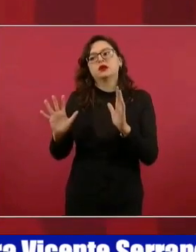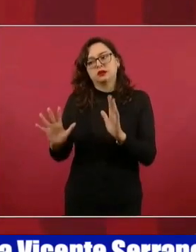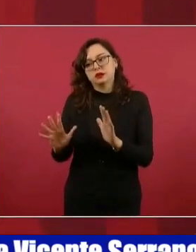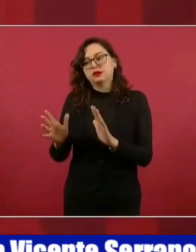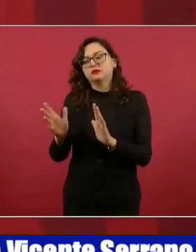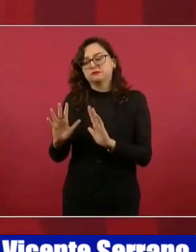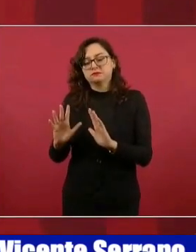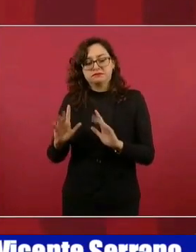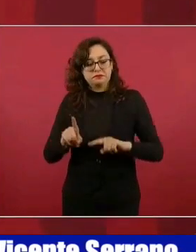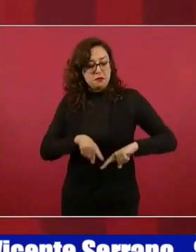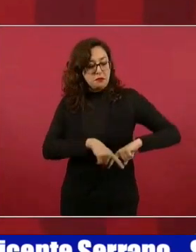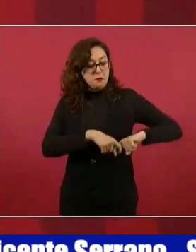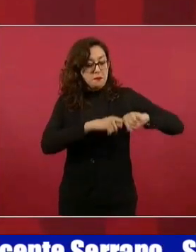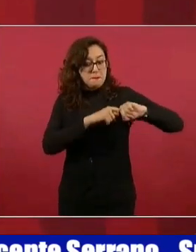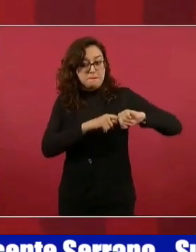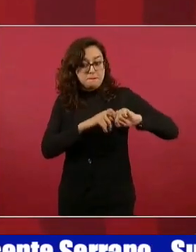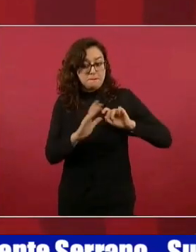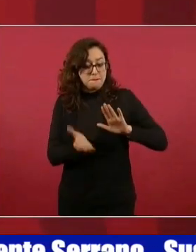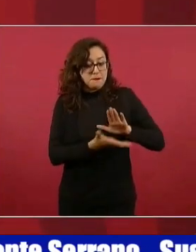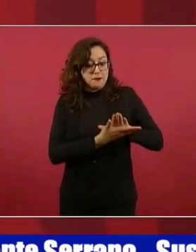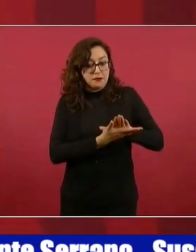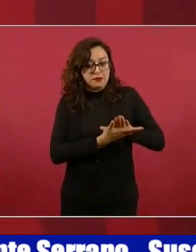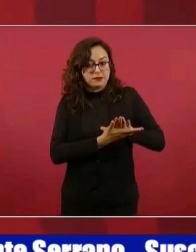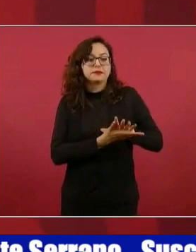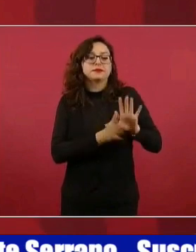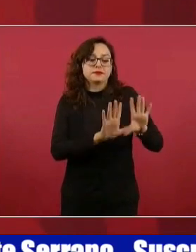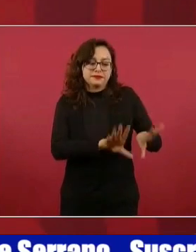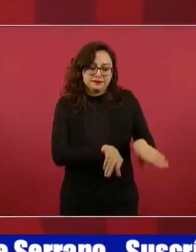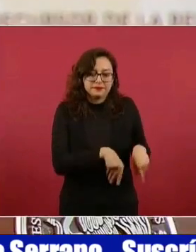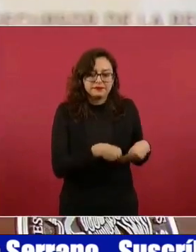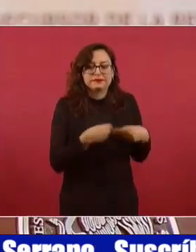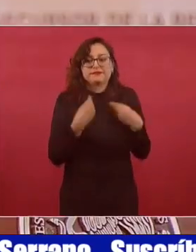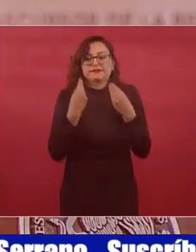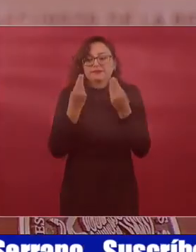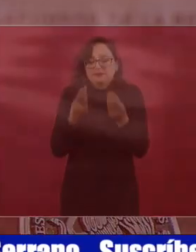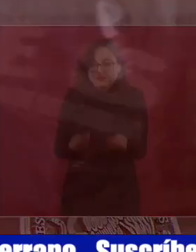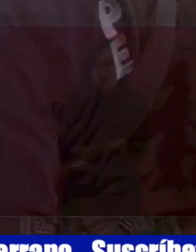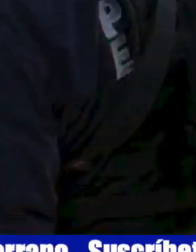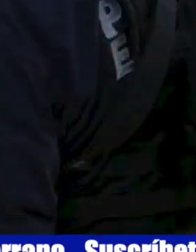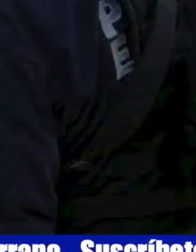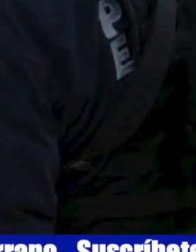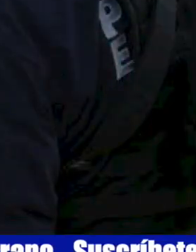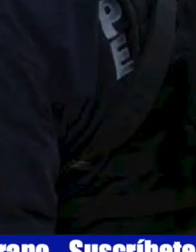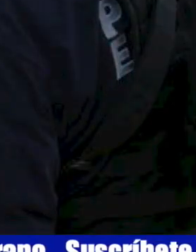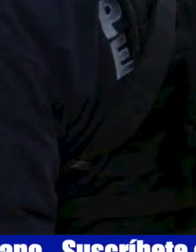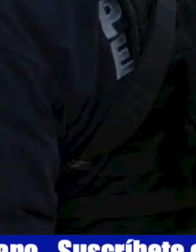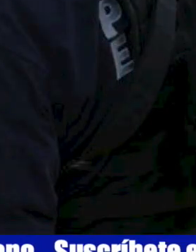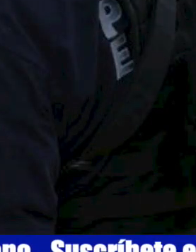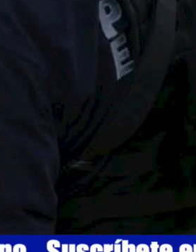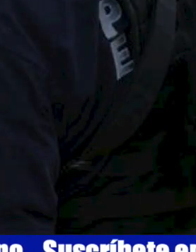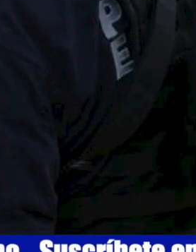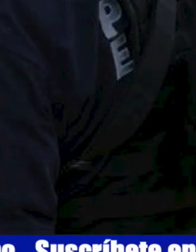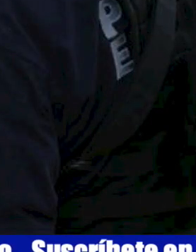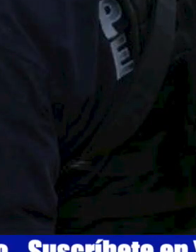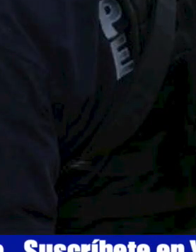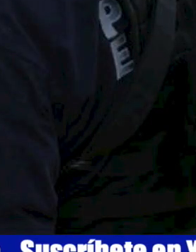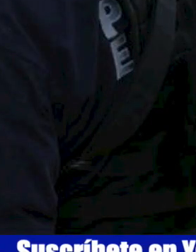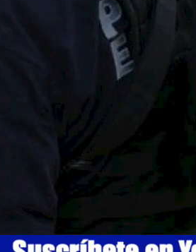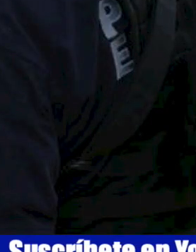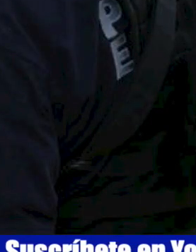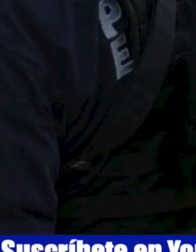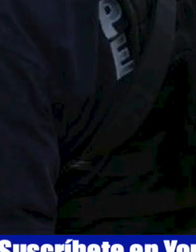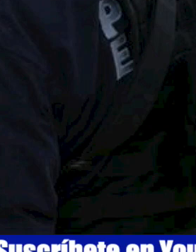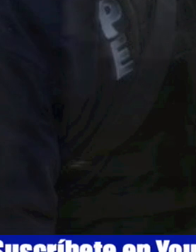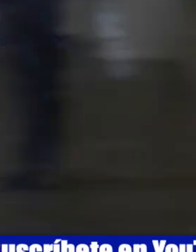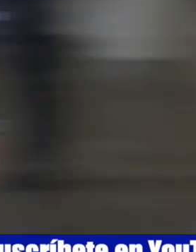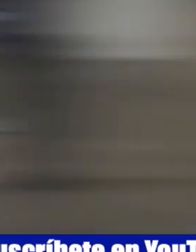todo caso son asuntos que tienen que ver con la delincuencia organizada, que en su gobierno, dijo, respetan a los